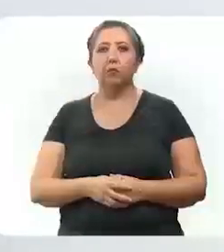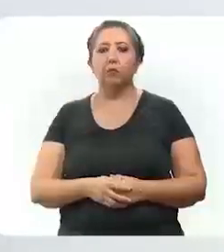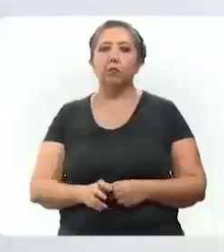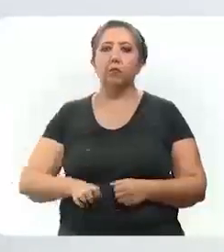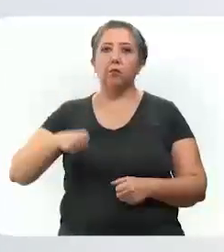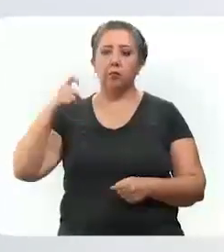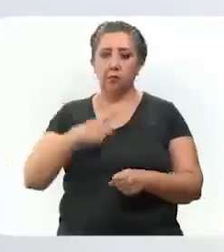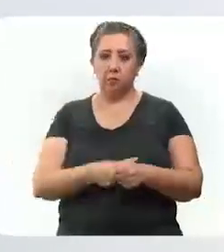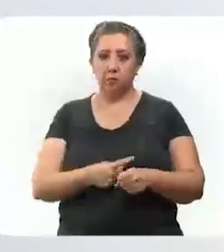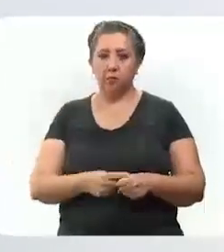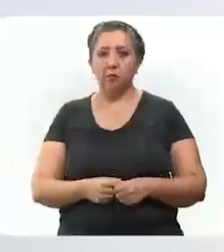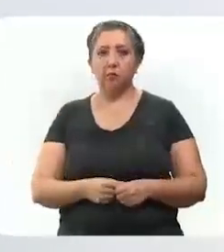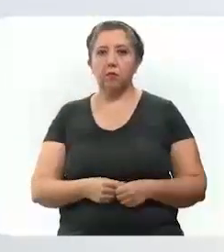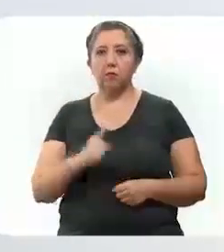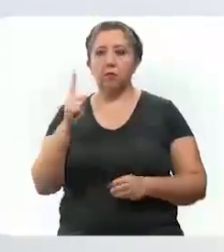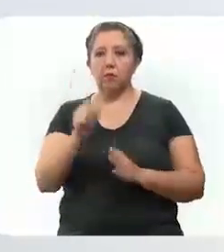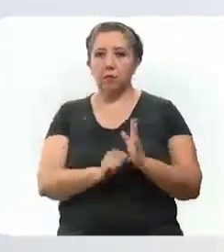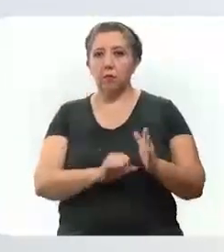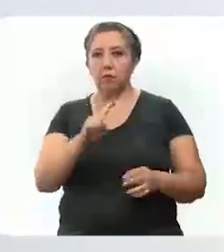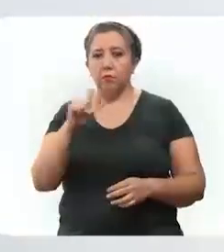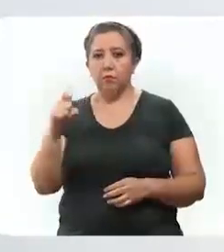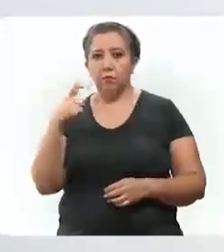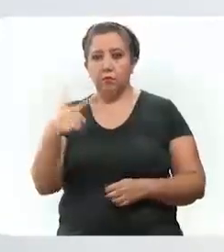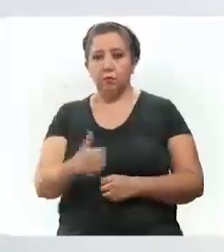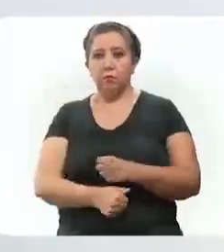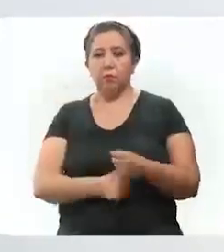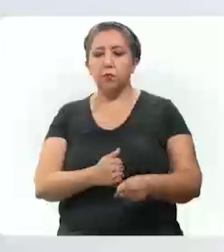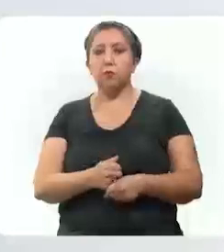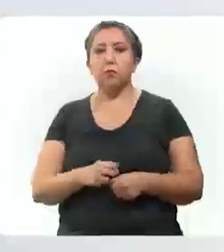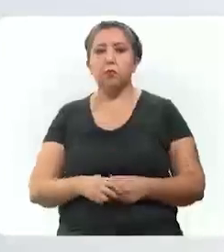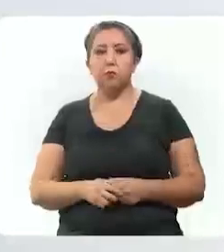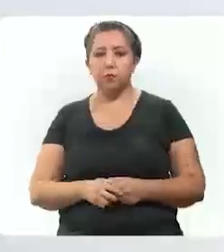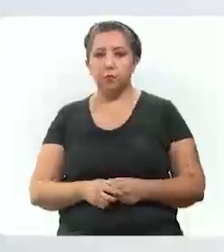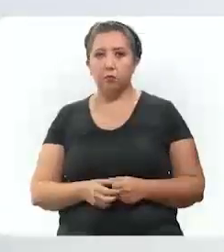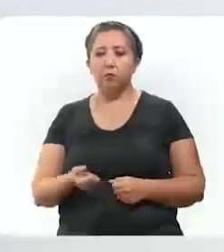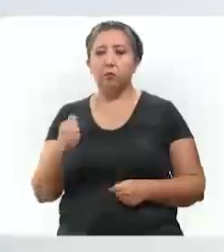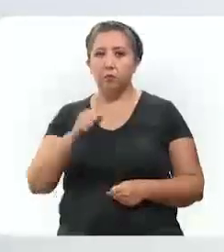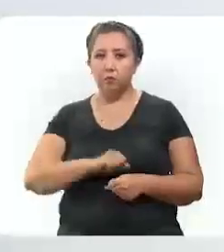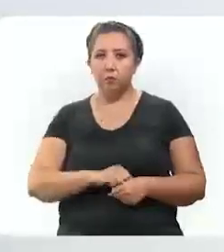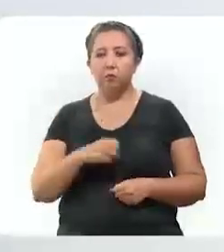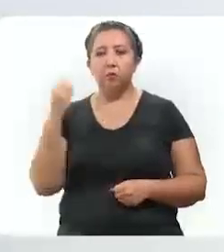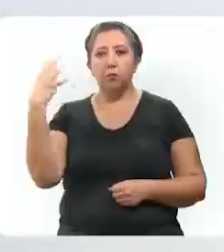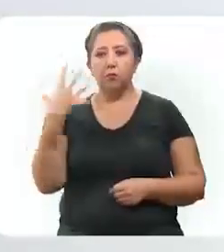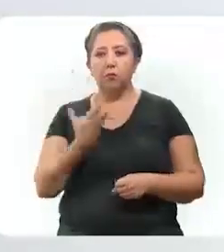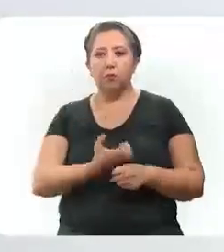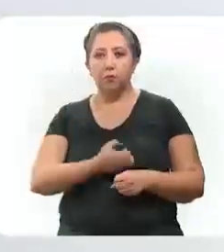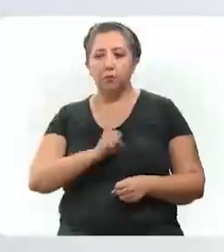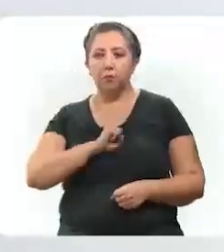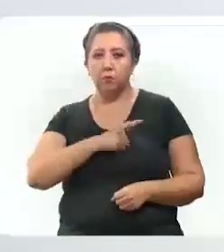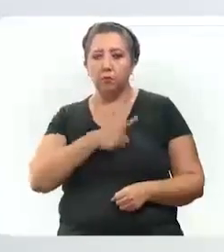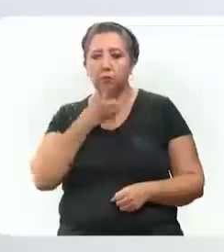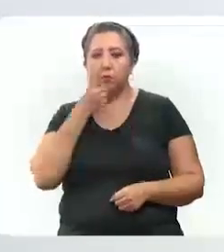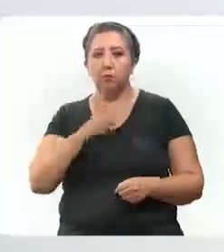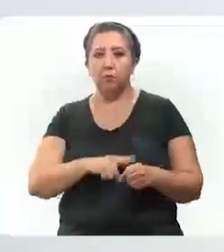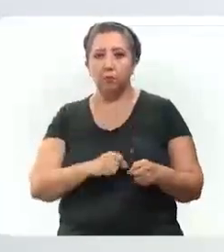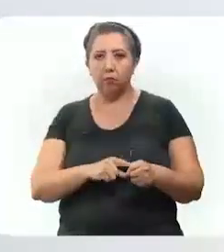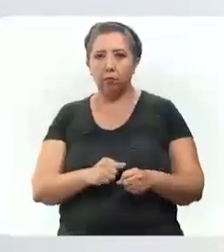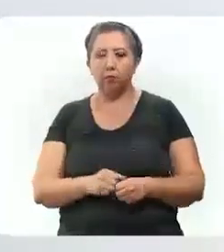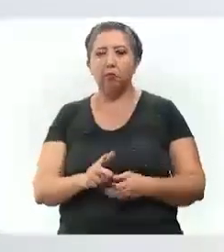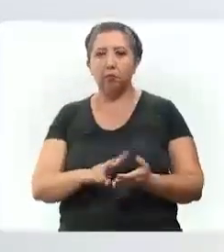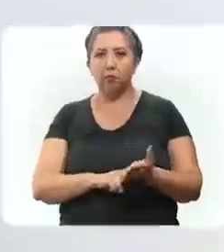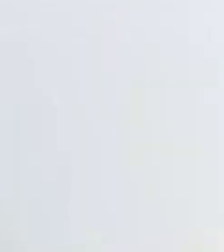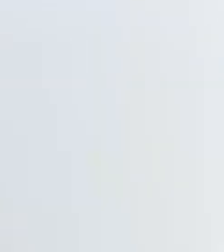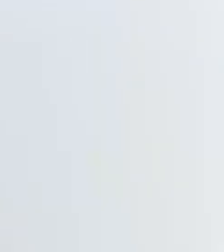El rango de edad de los casos es de 1 mes a 107 años. Los indicadores semanales del Semáforo Estatal de Salud marcan color